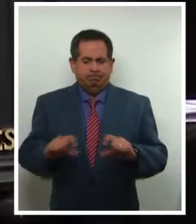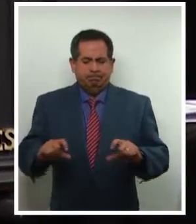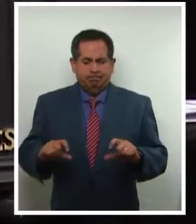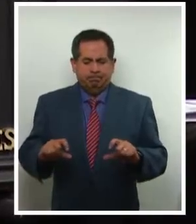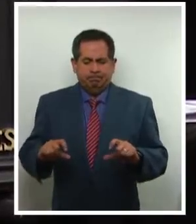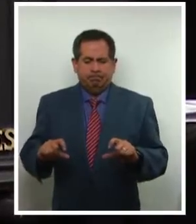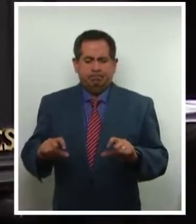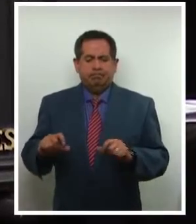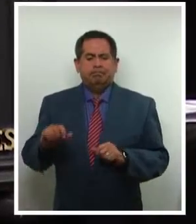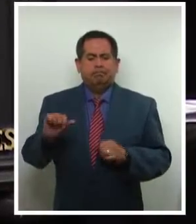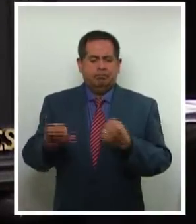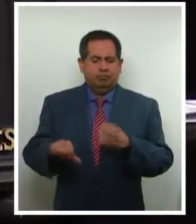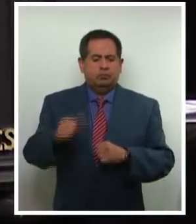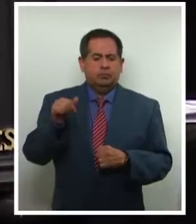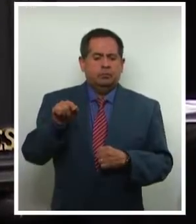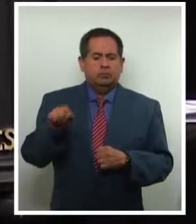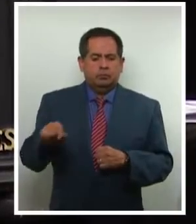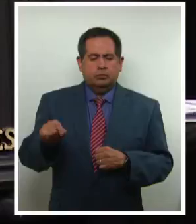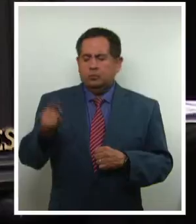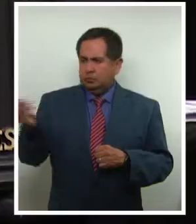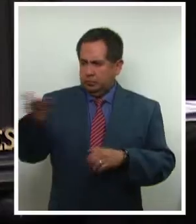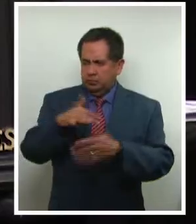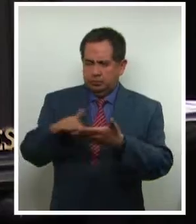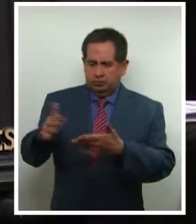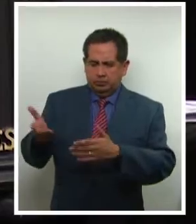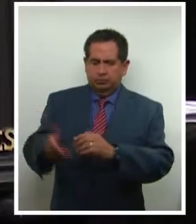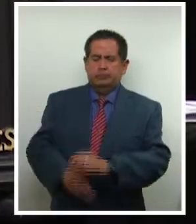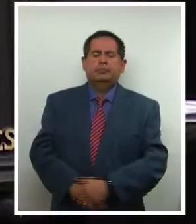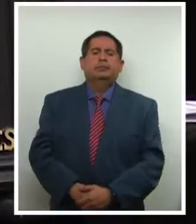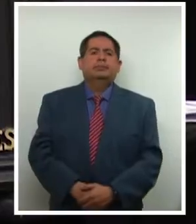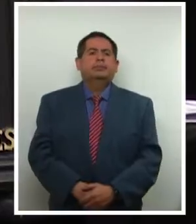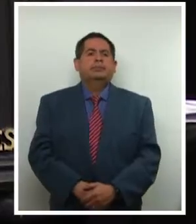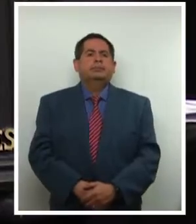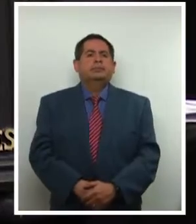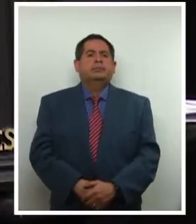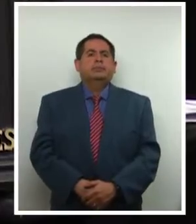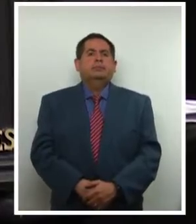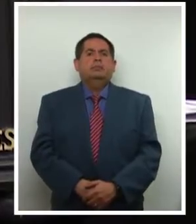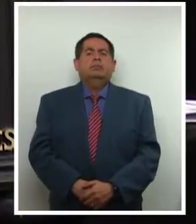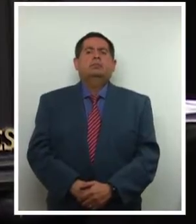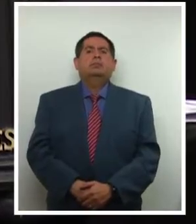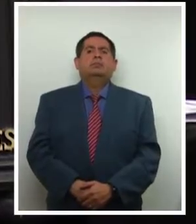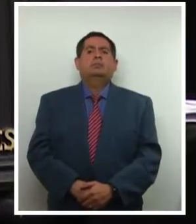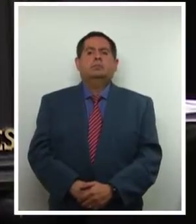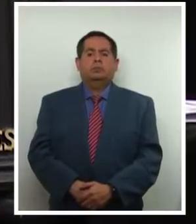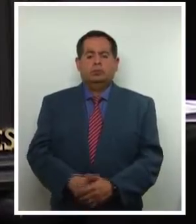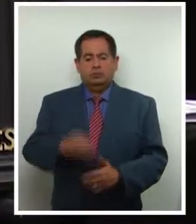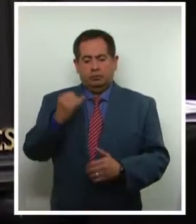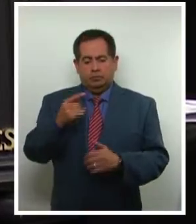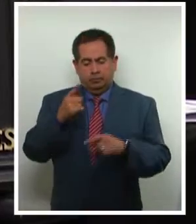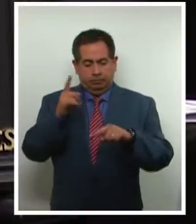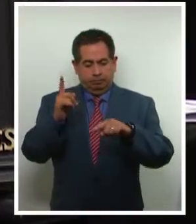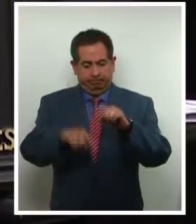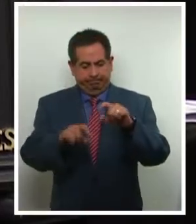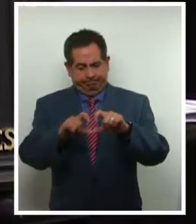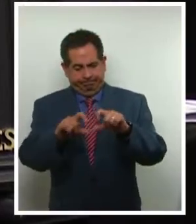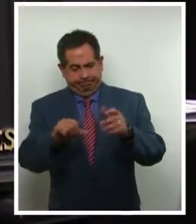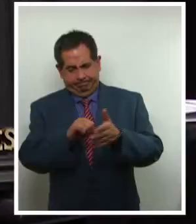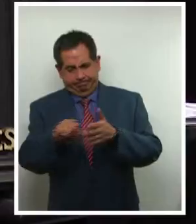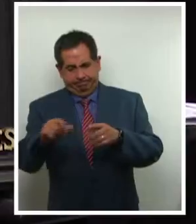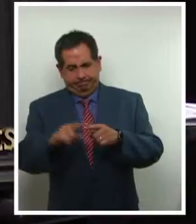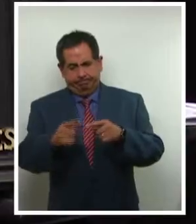Del 11º. Del 11º. Adelante. Se plantea suprimir